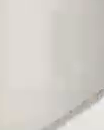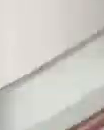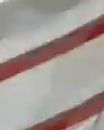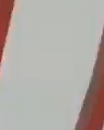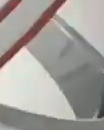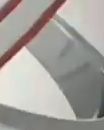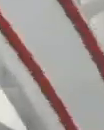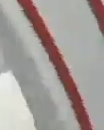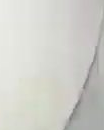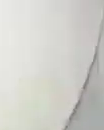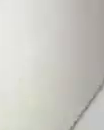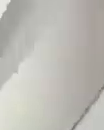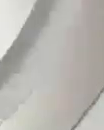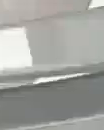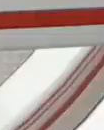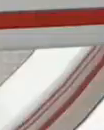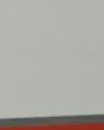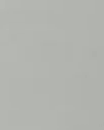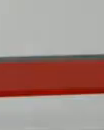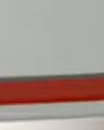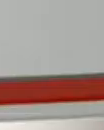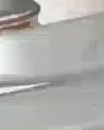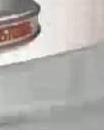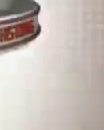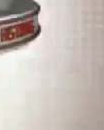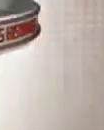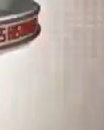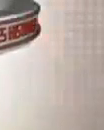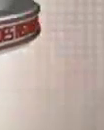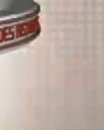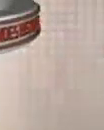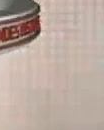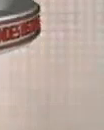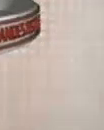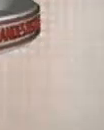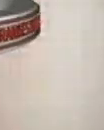En instantes en Al Día.